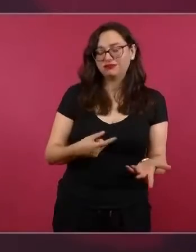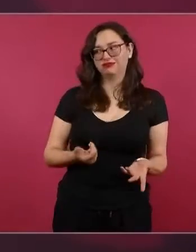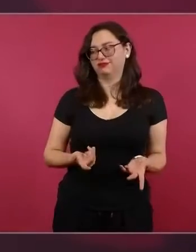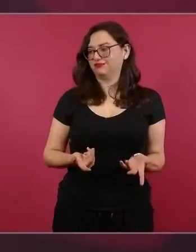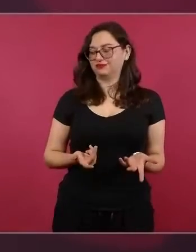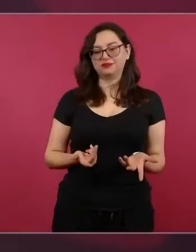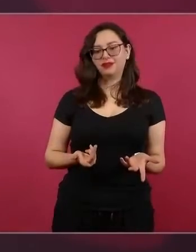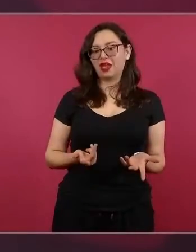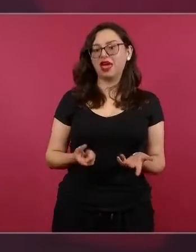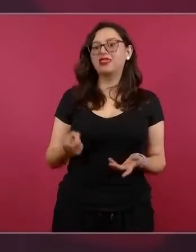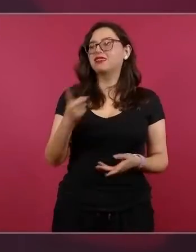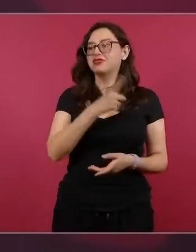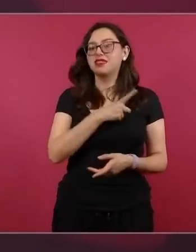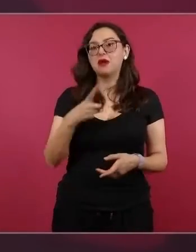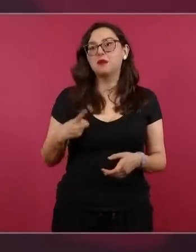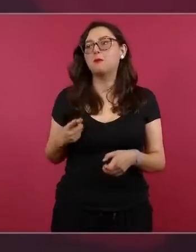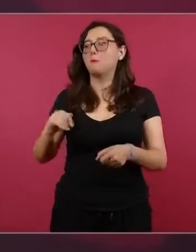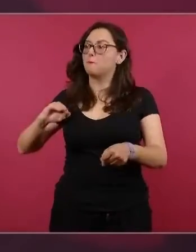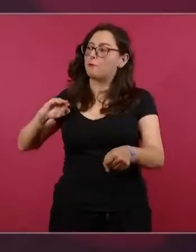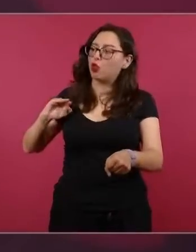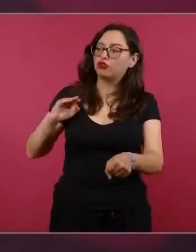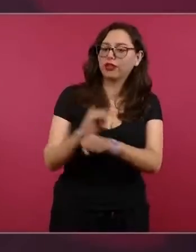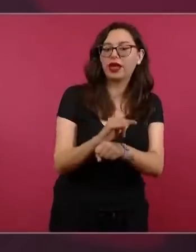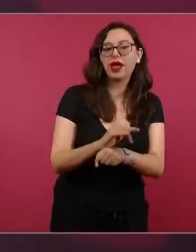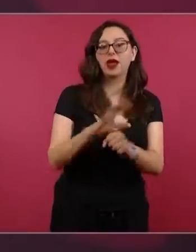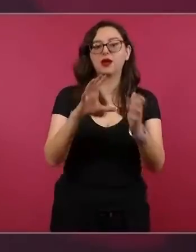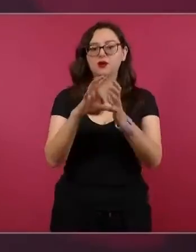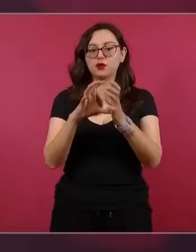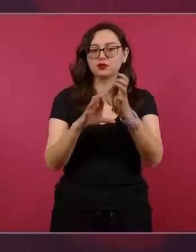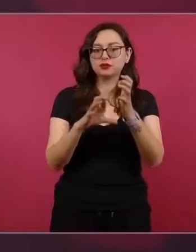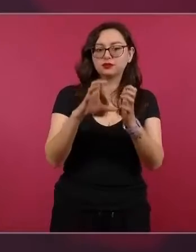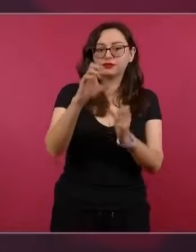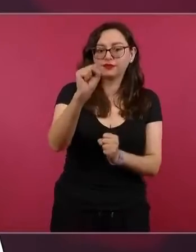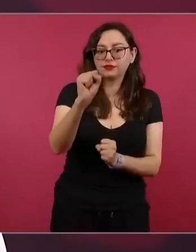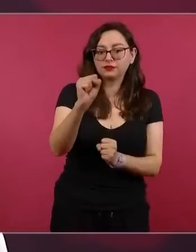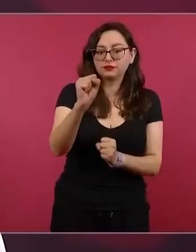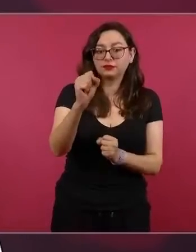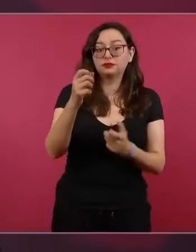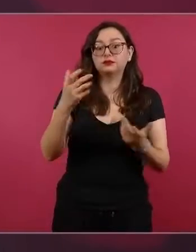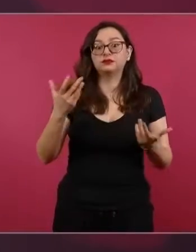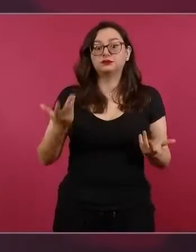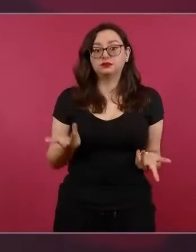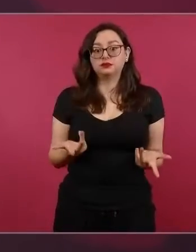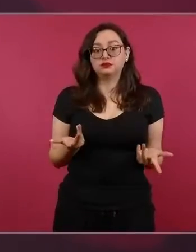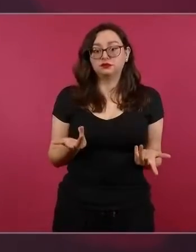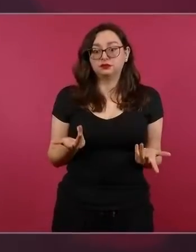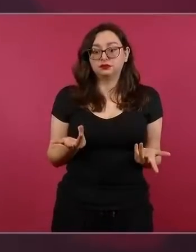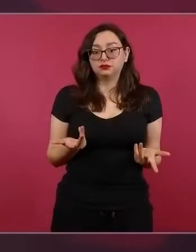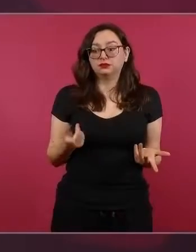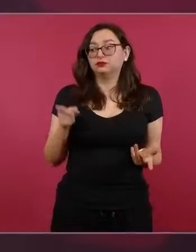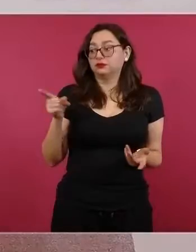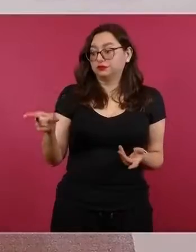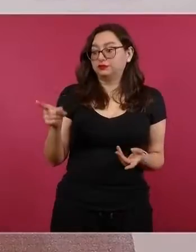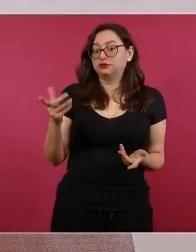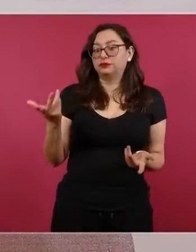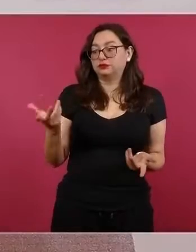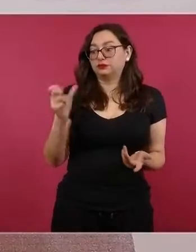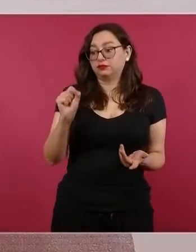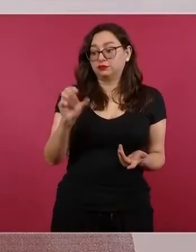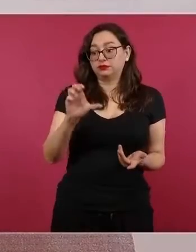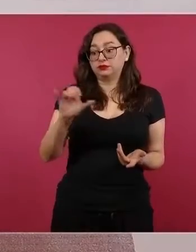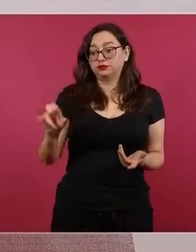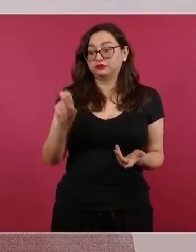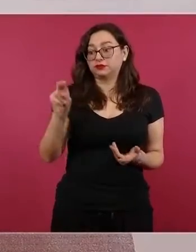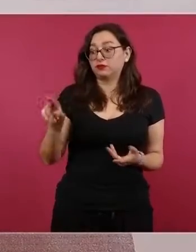Ellos están para proteger la Constitución. Incluso la propia Corte en anteriores ocasiones lo ha